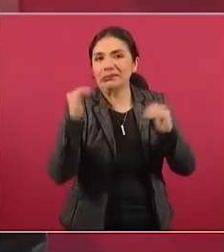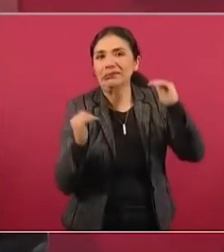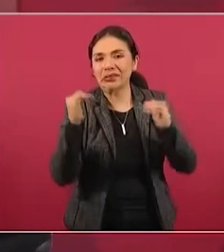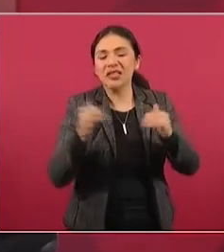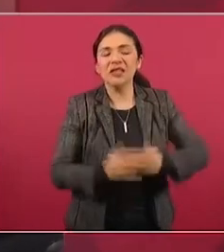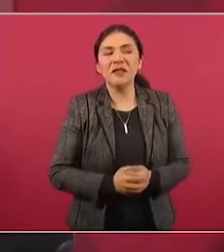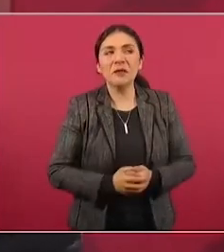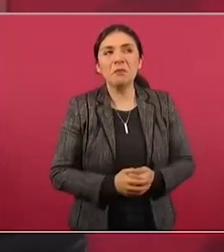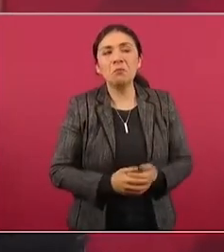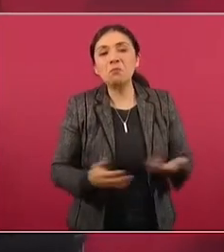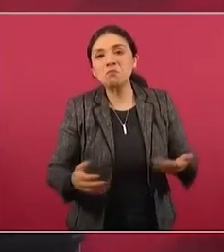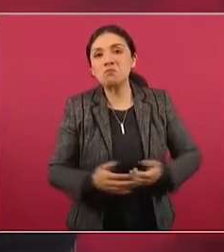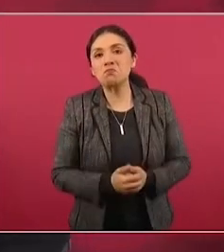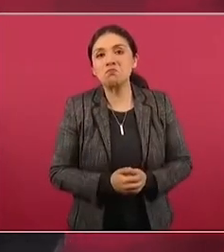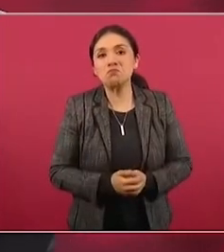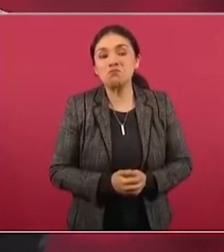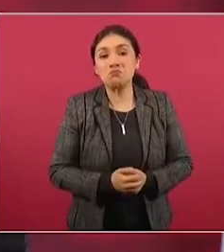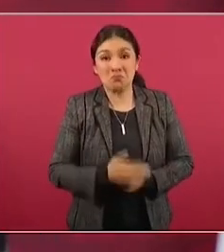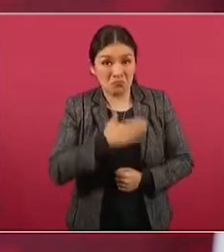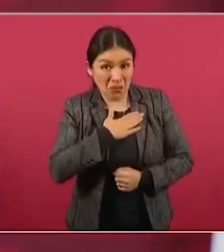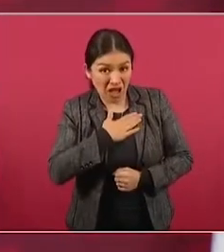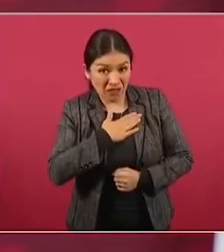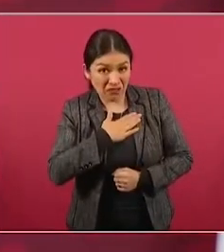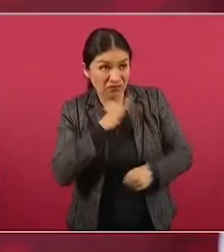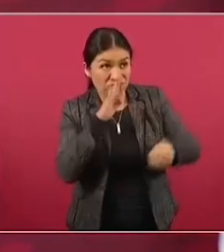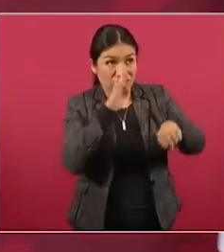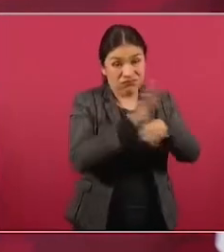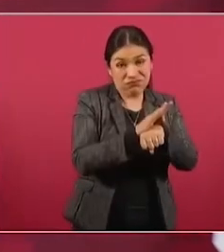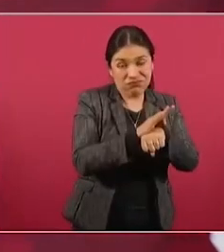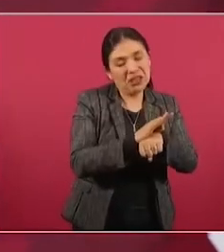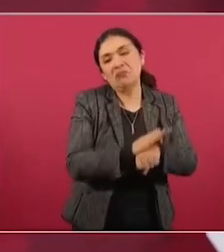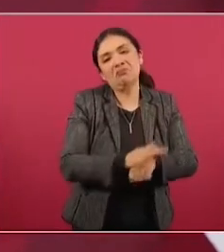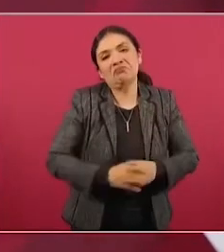Con nosotros no van a contar,